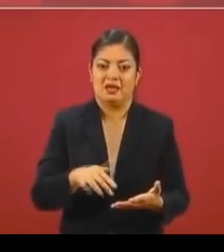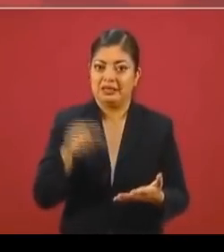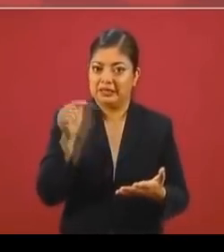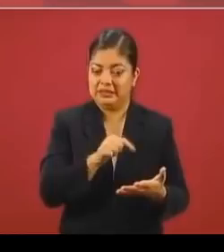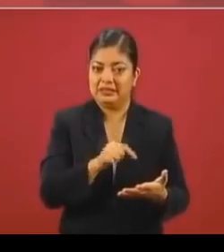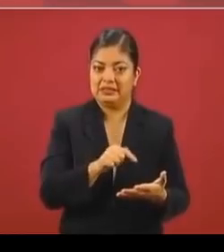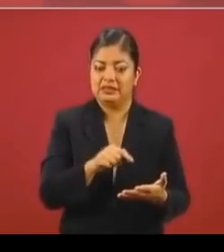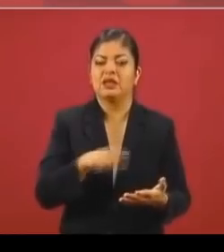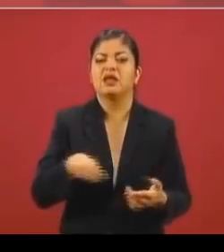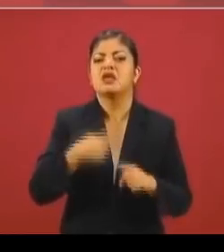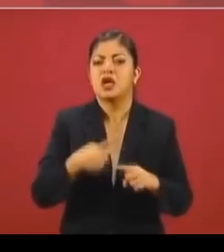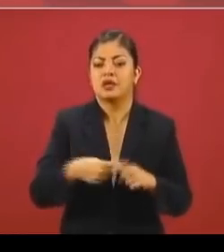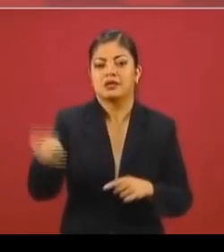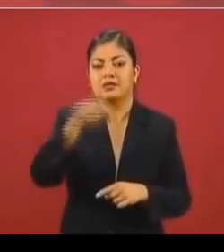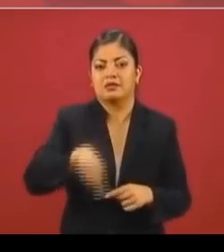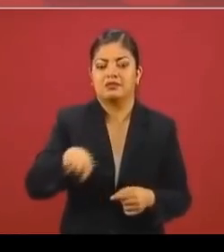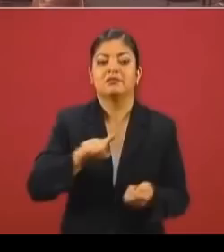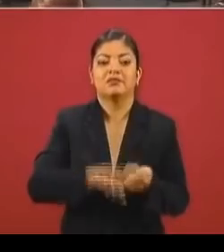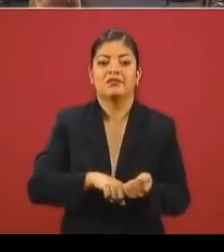los servidores públicos,